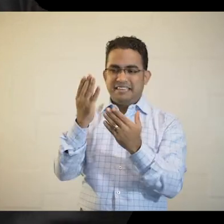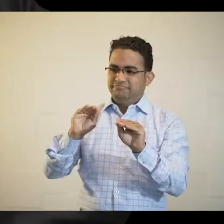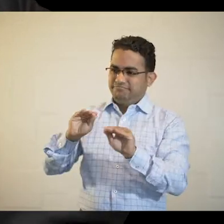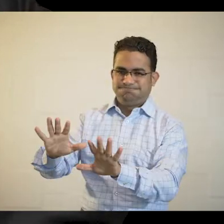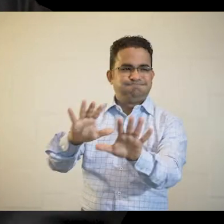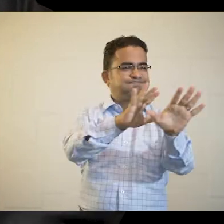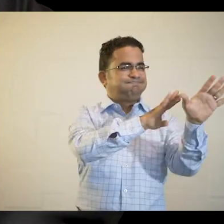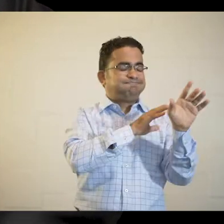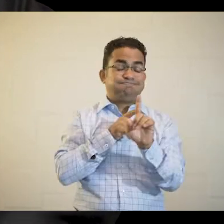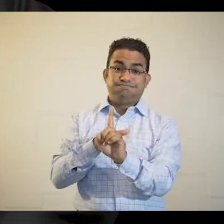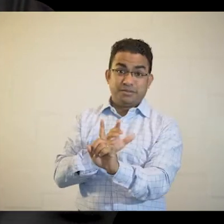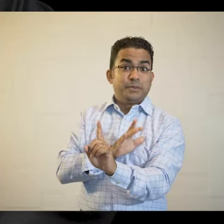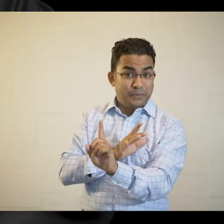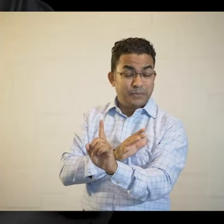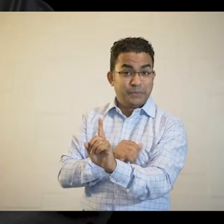magia lo trasciende.